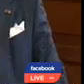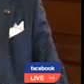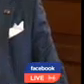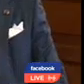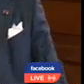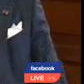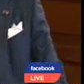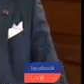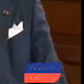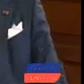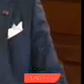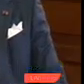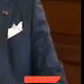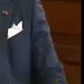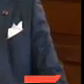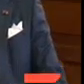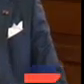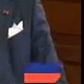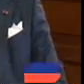peculado.